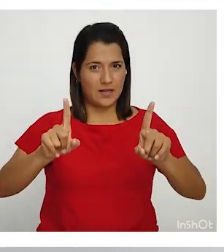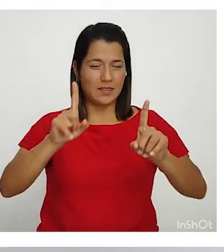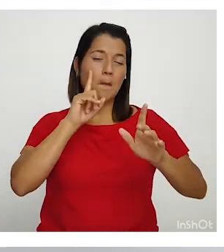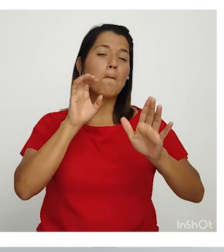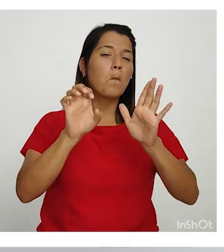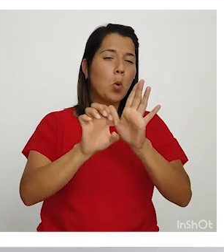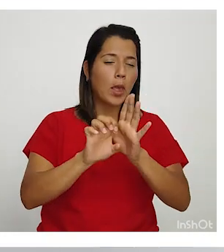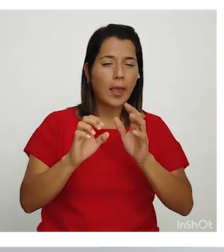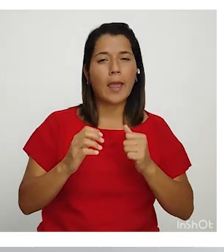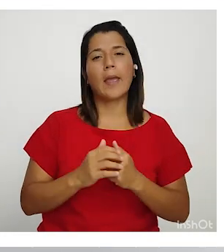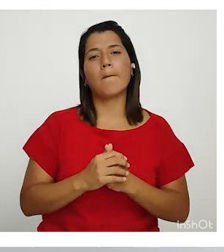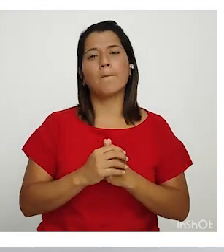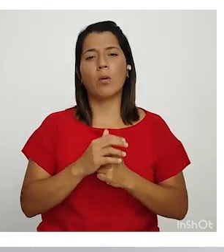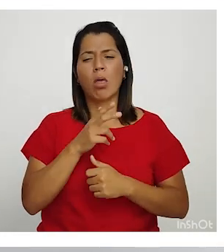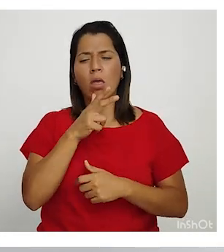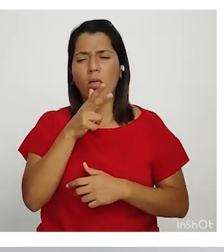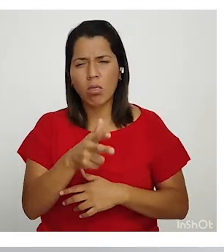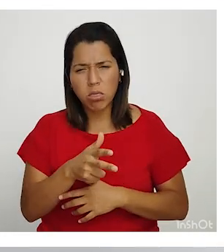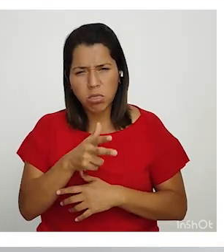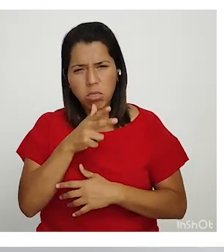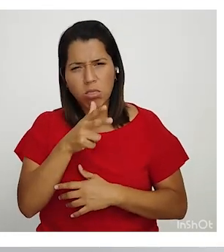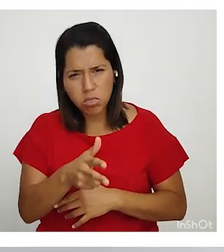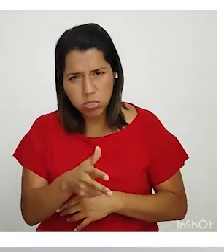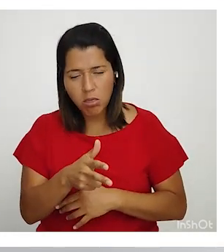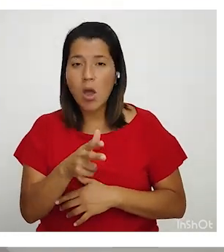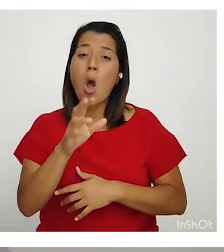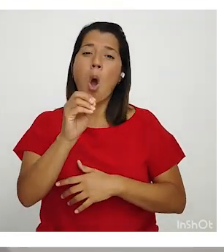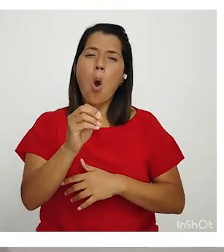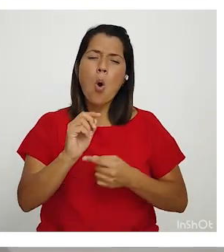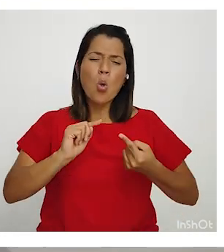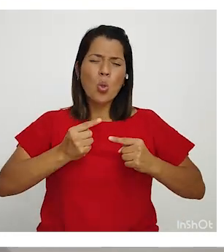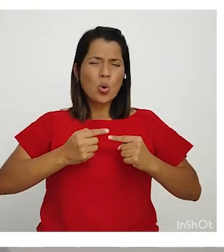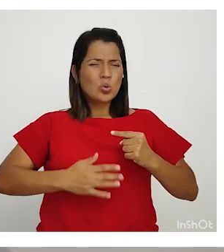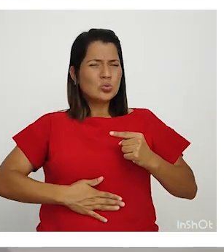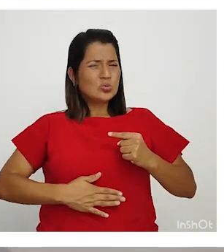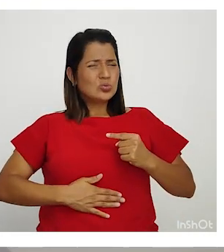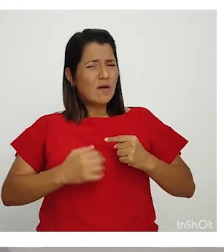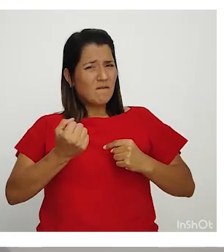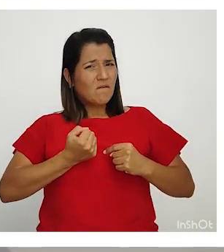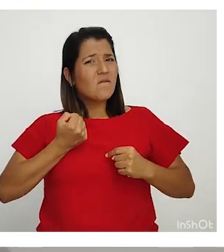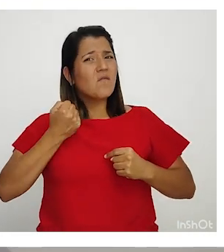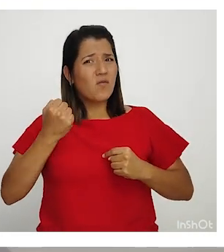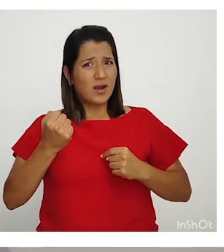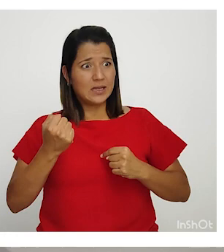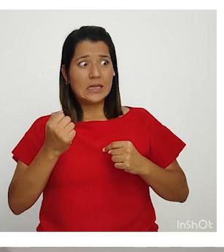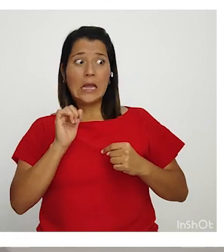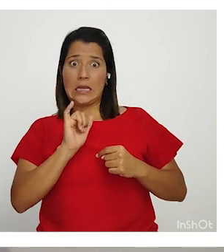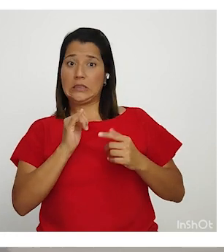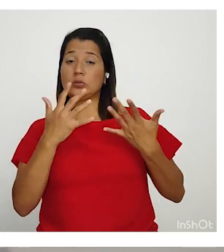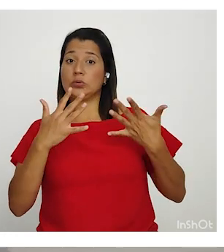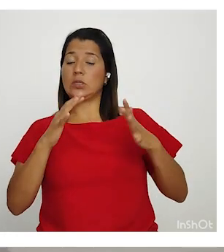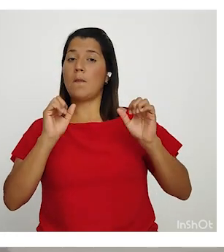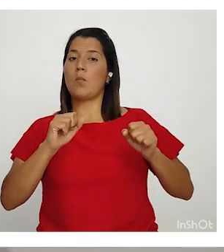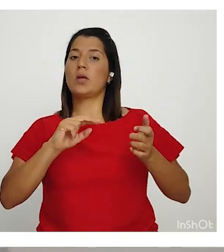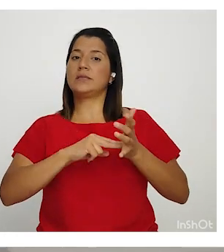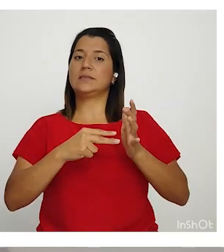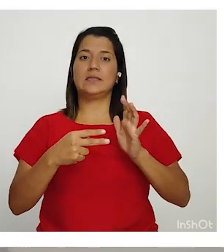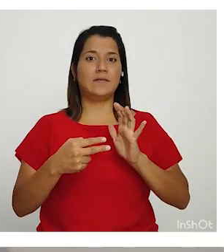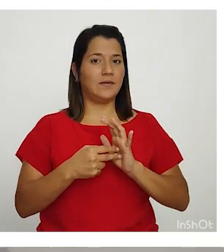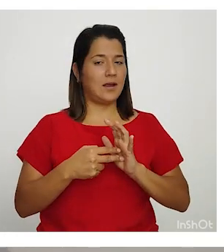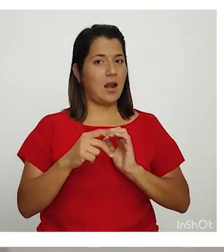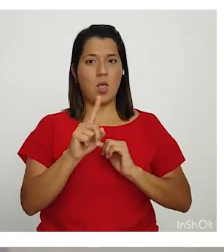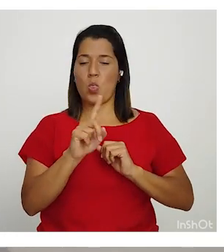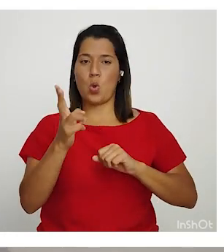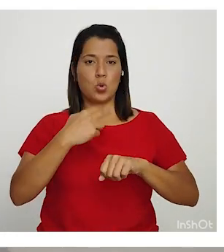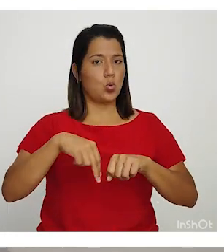vómitos persistentes o incluso un dolor abdominal intenso, ¿verdad? Que ya nos podría indicar que esto ya no es normal y que debemos acudir a un centro